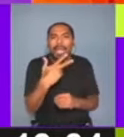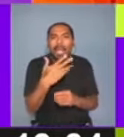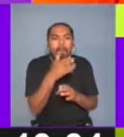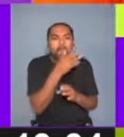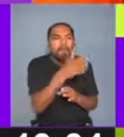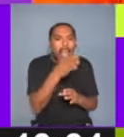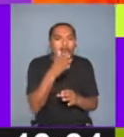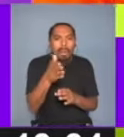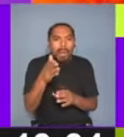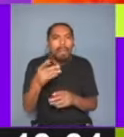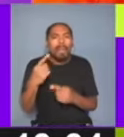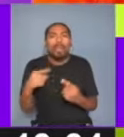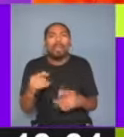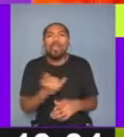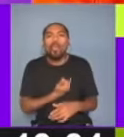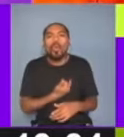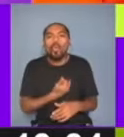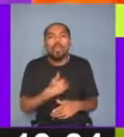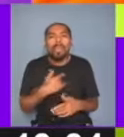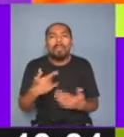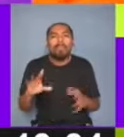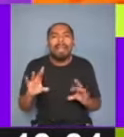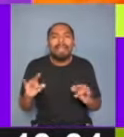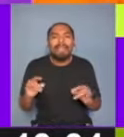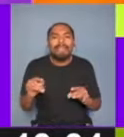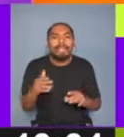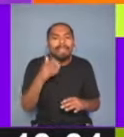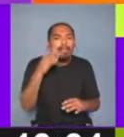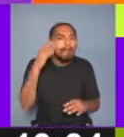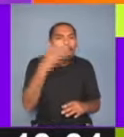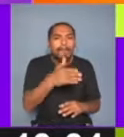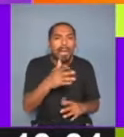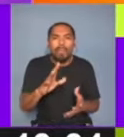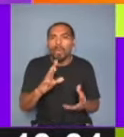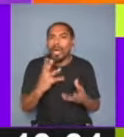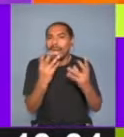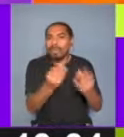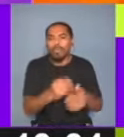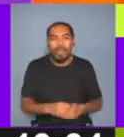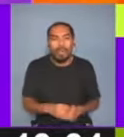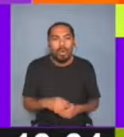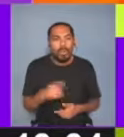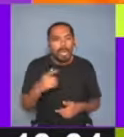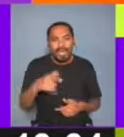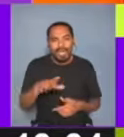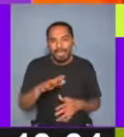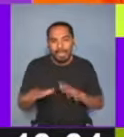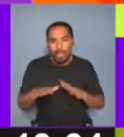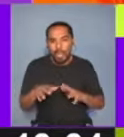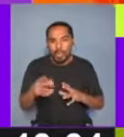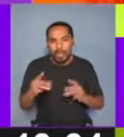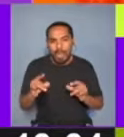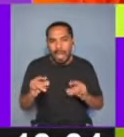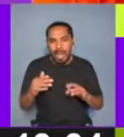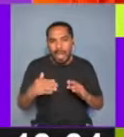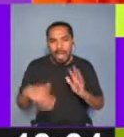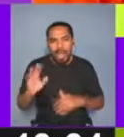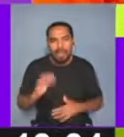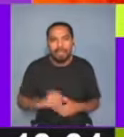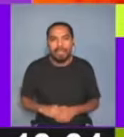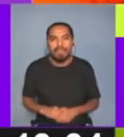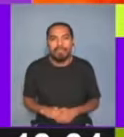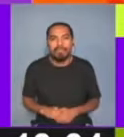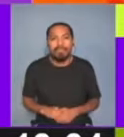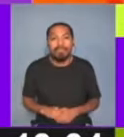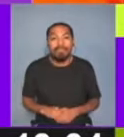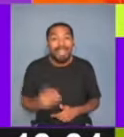no se prioriza en el sentido de bueno Cuál es la la la situación más peligrosa o riesgosa ayer nos habían avisado de que